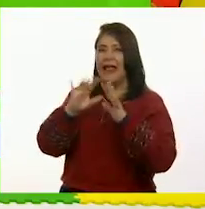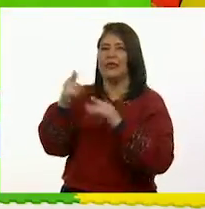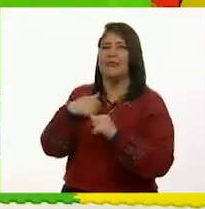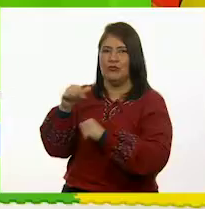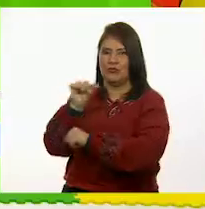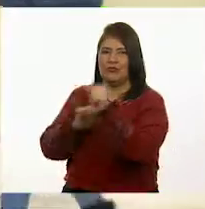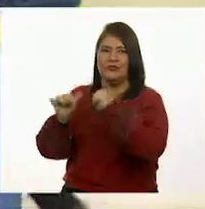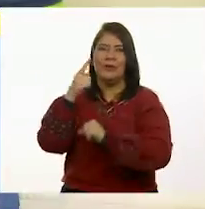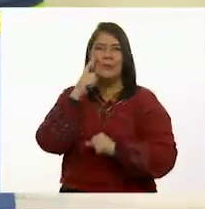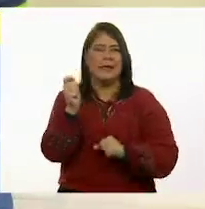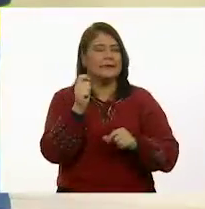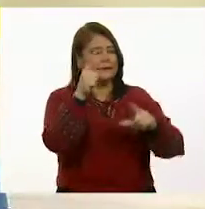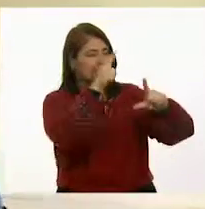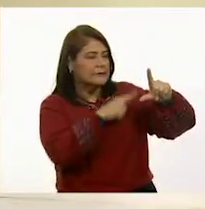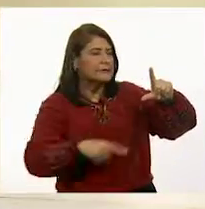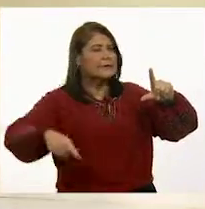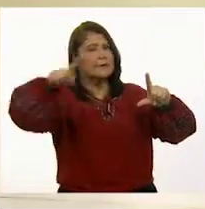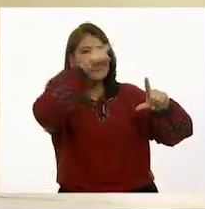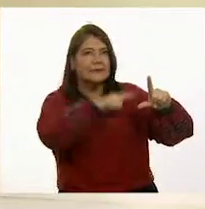bien. Ruleta, ruleta, ruleta.